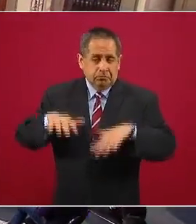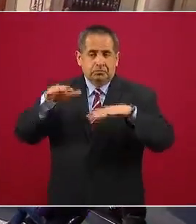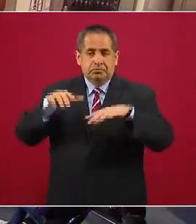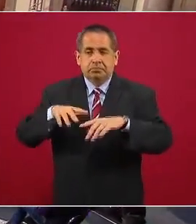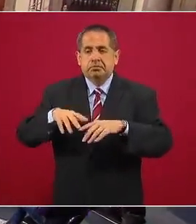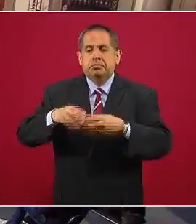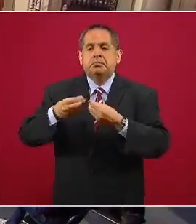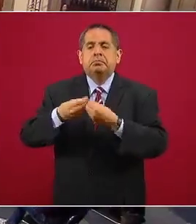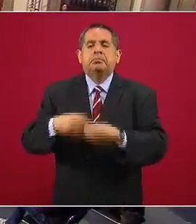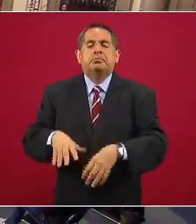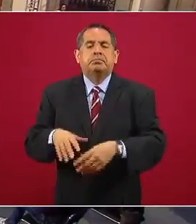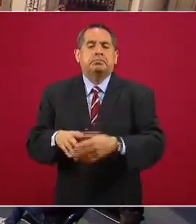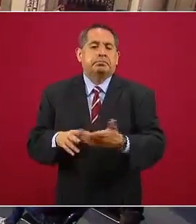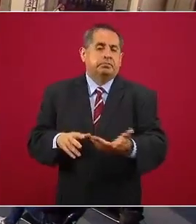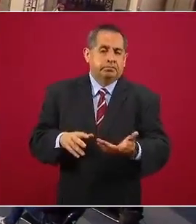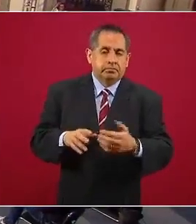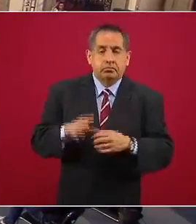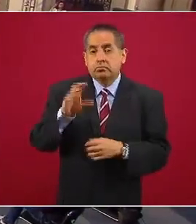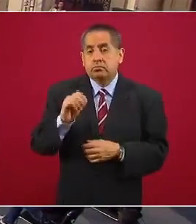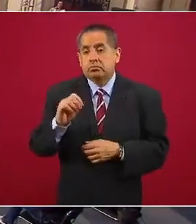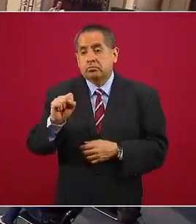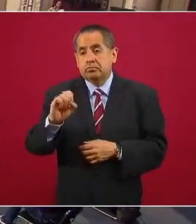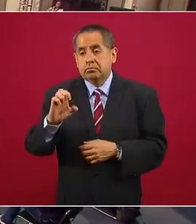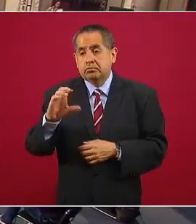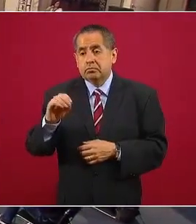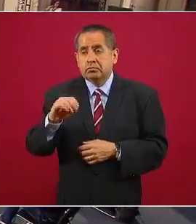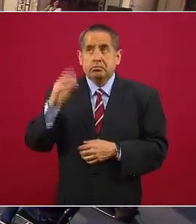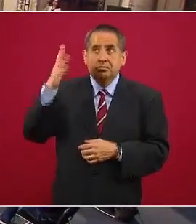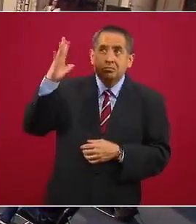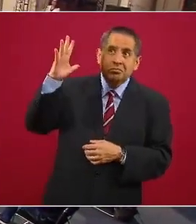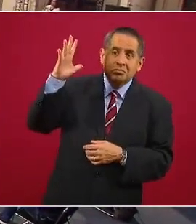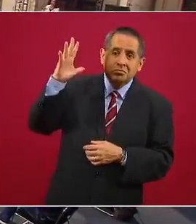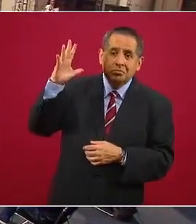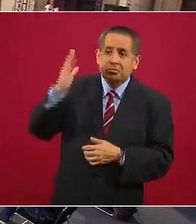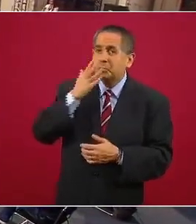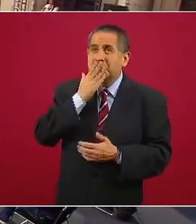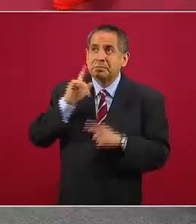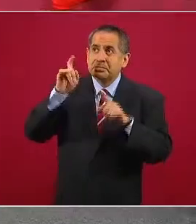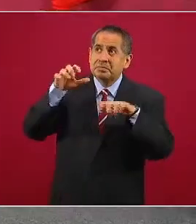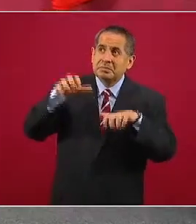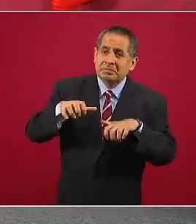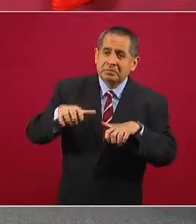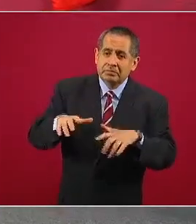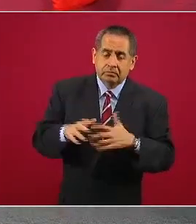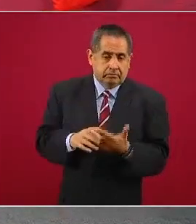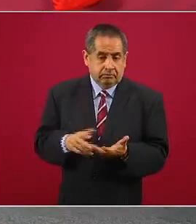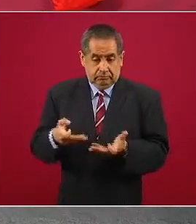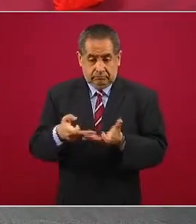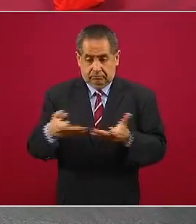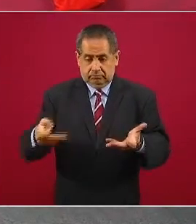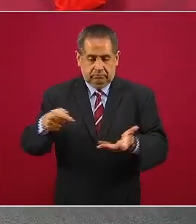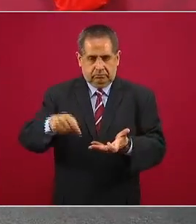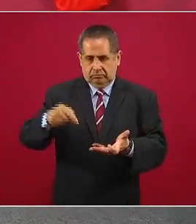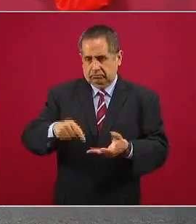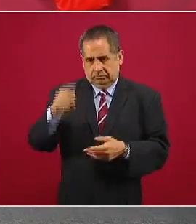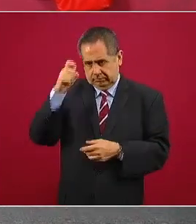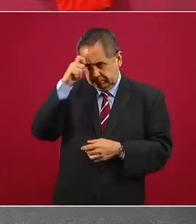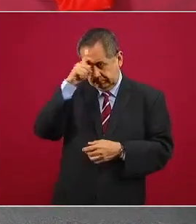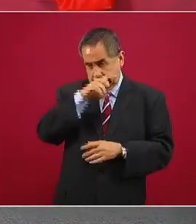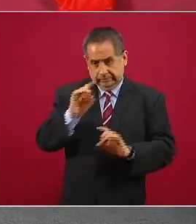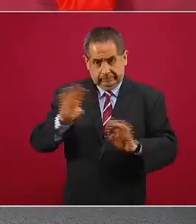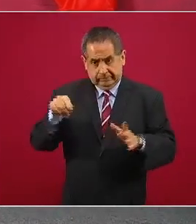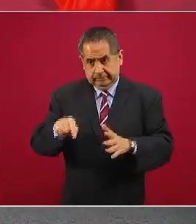veces es mucha la sequía, el campo es muy difícil,